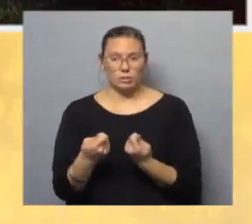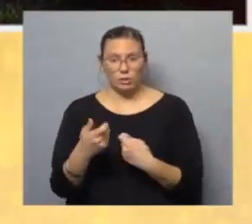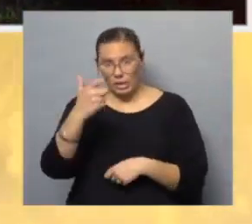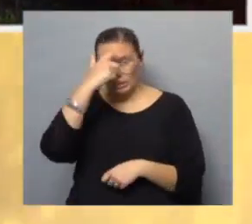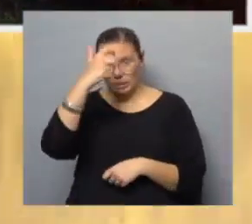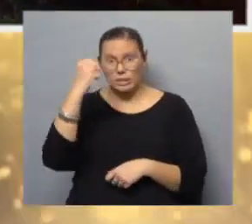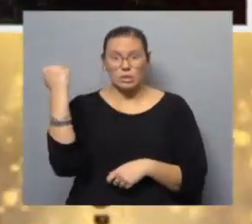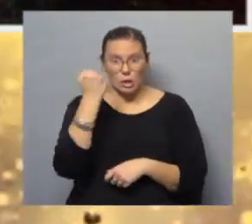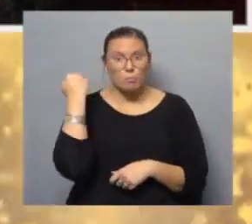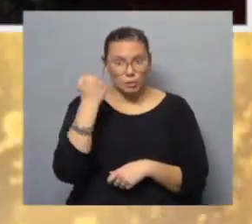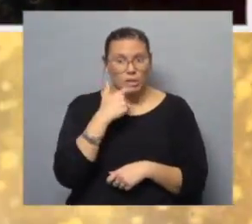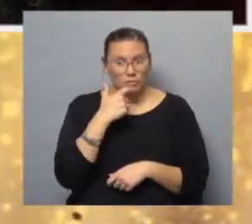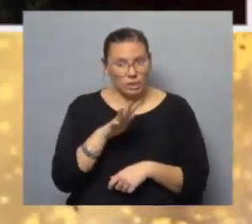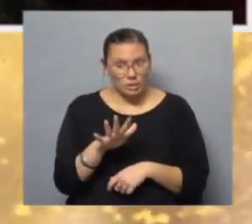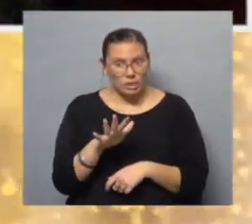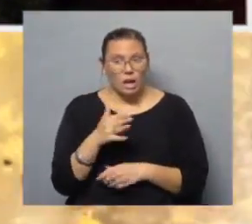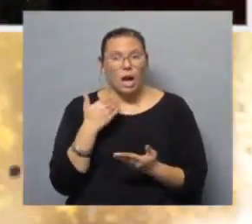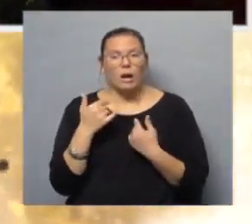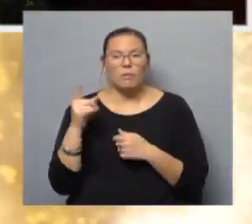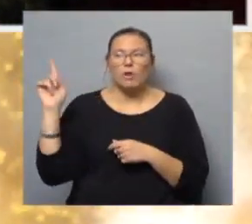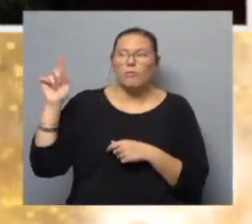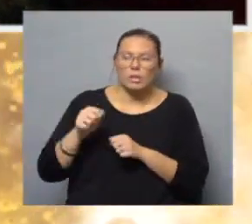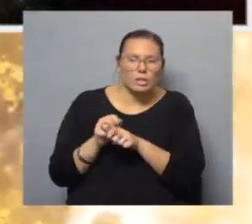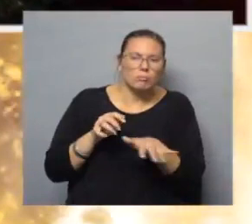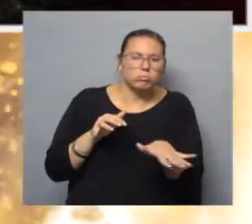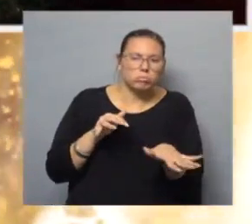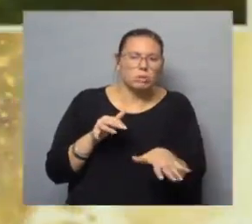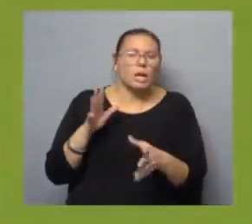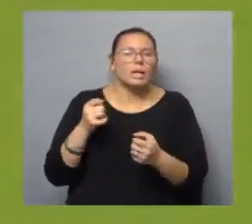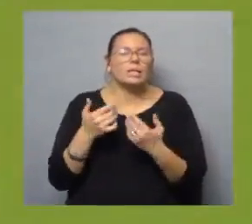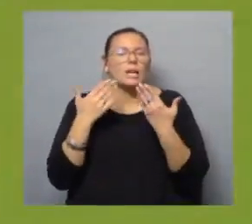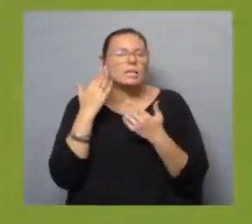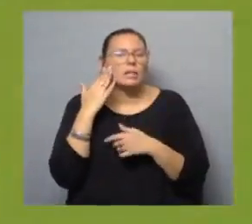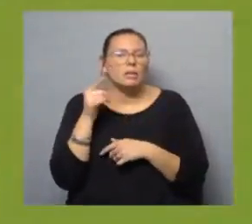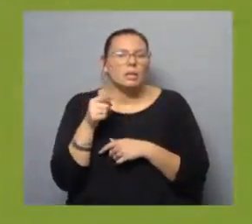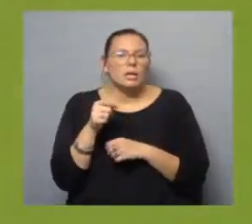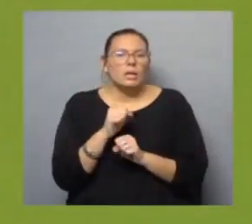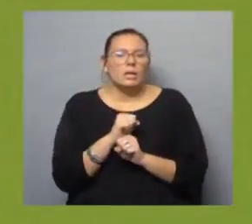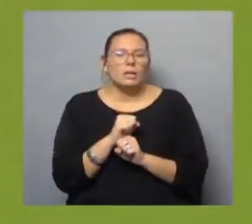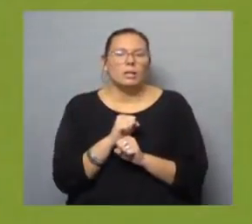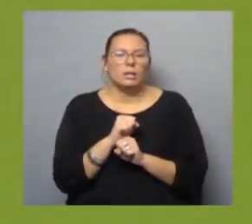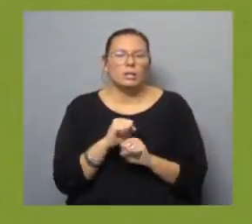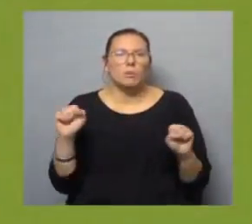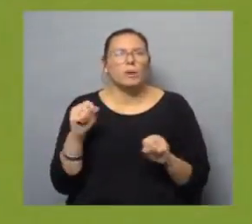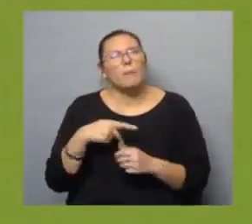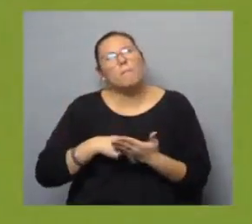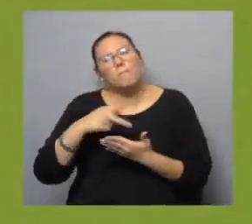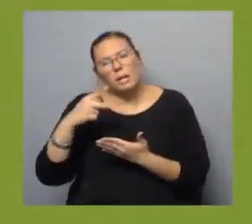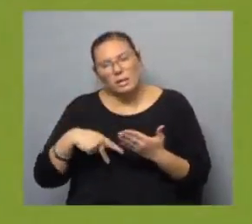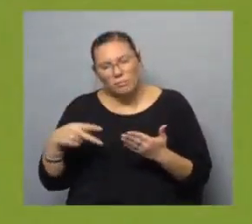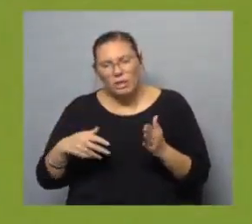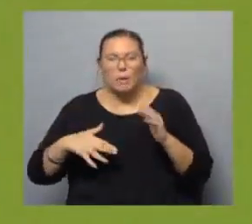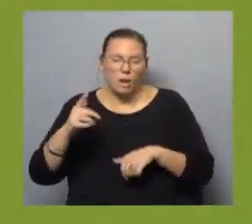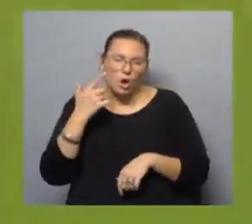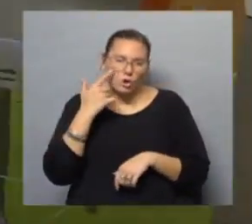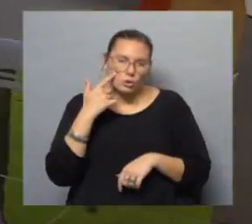digamos, importantes. Habló de recarga, habló de descarga y por ahí quería ir. ¿Se puede planificar y con mayor